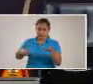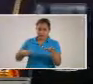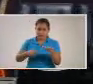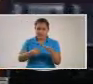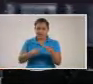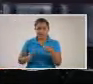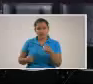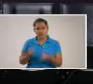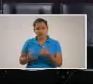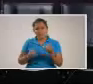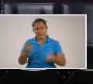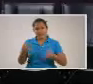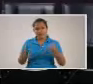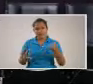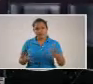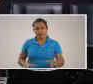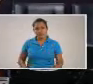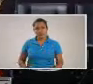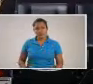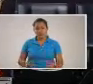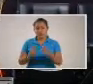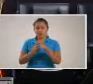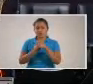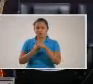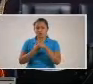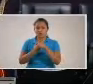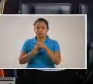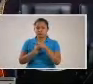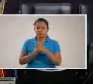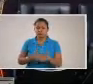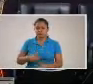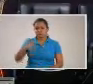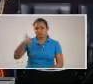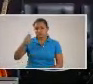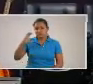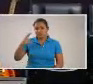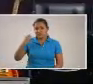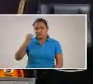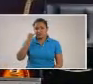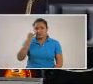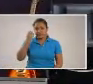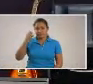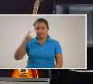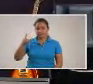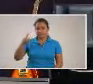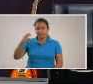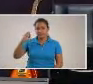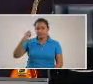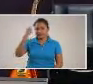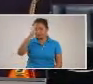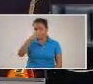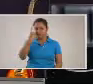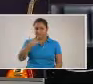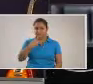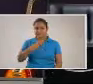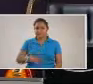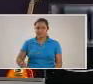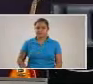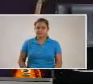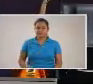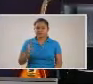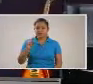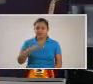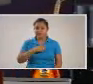los quemaron, pero no con fuego, sino con ácidos. Los quemaron vivos. Y ahí están